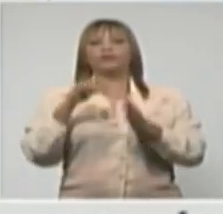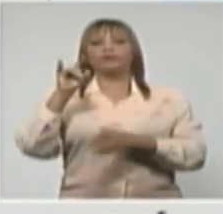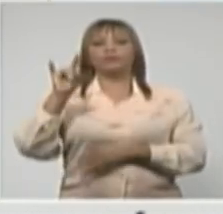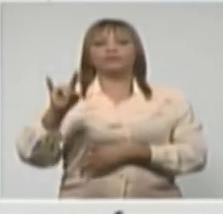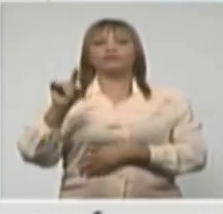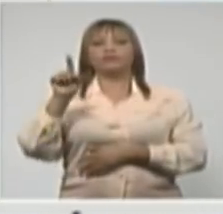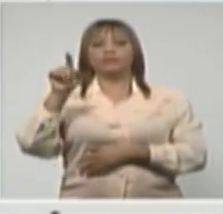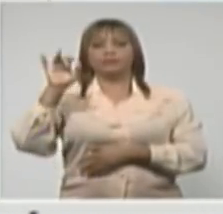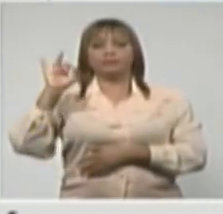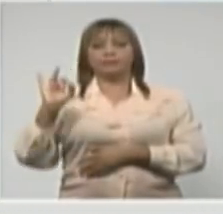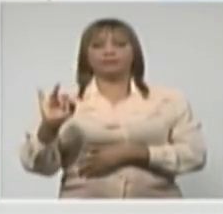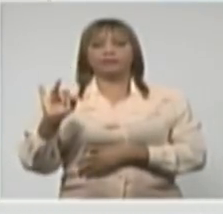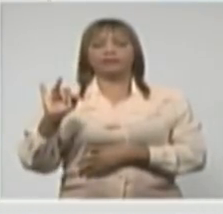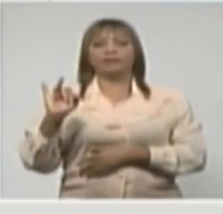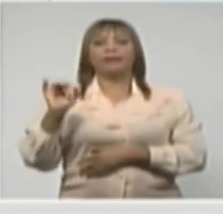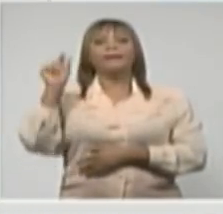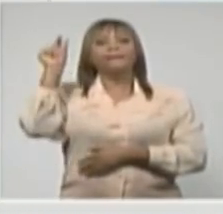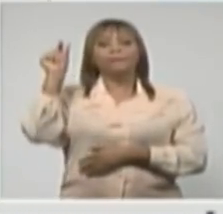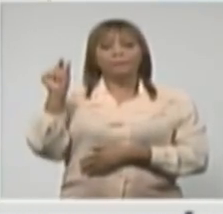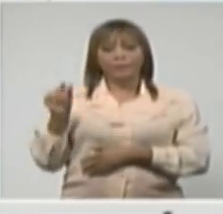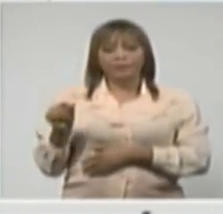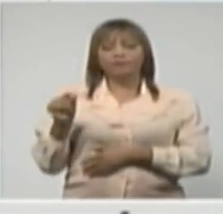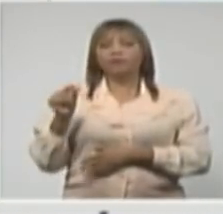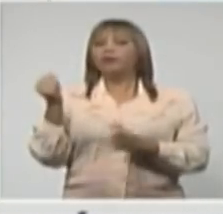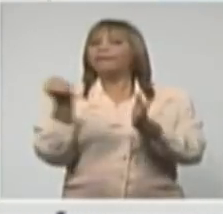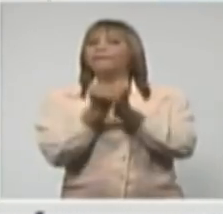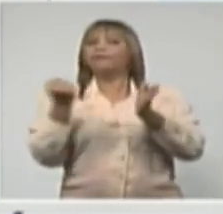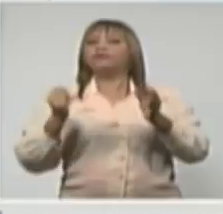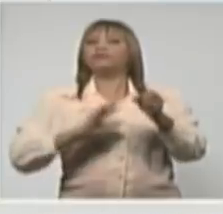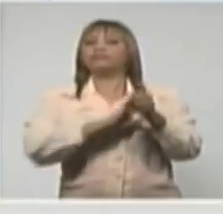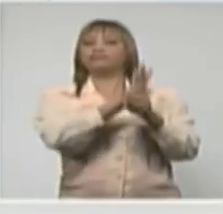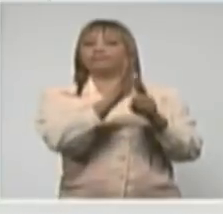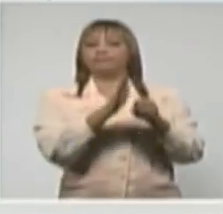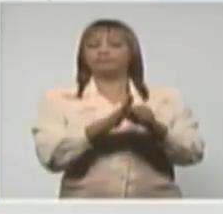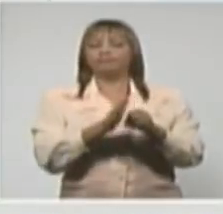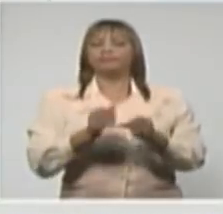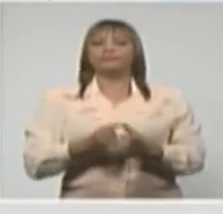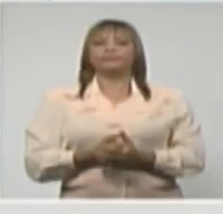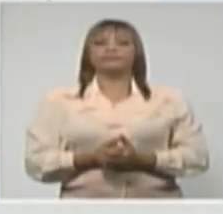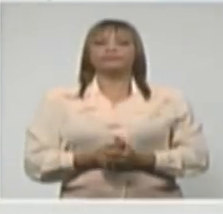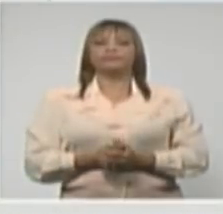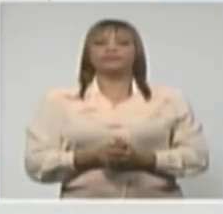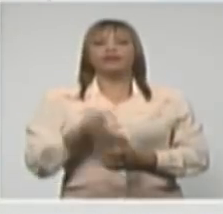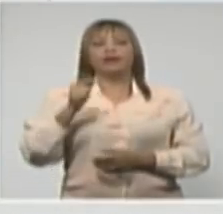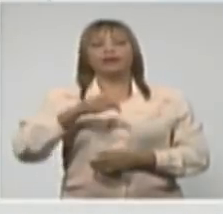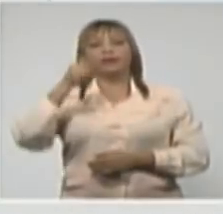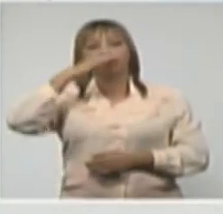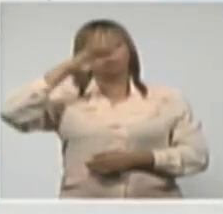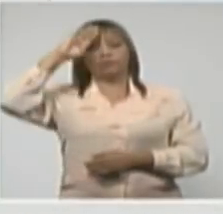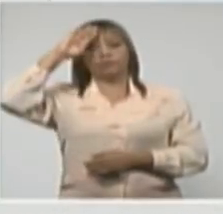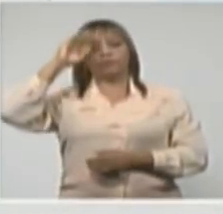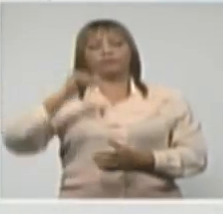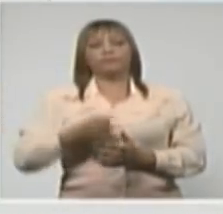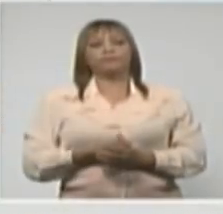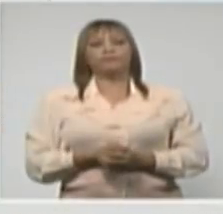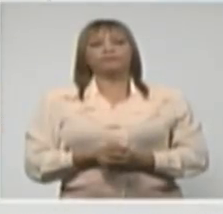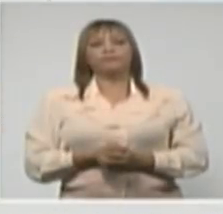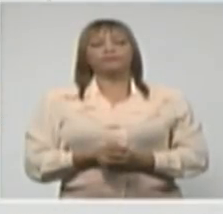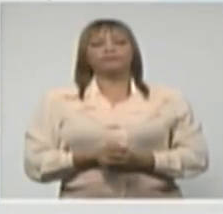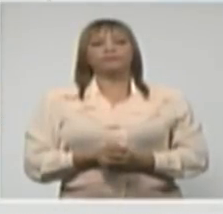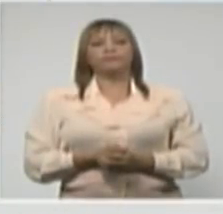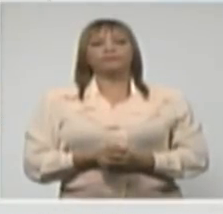5.917 personas que han sido diagnosticadas con la enfermedad en nuestro país. Estamos hablando